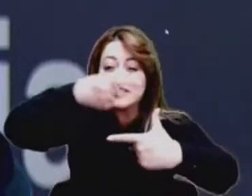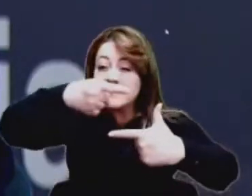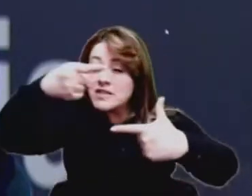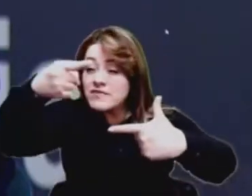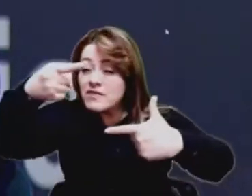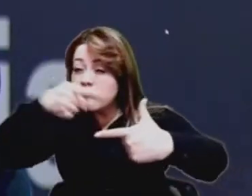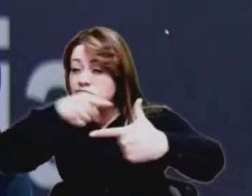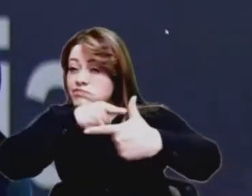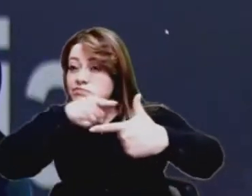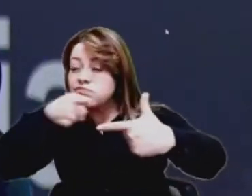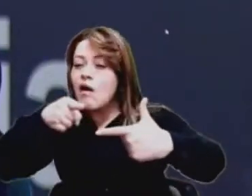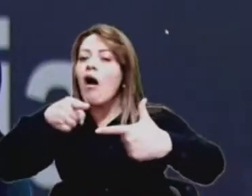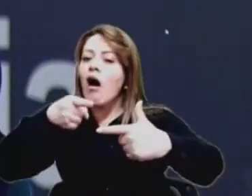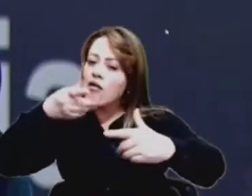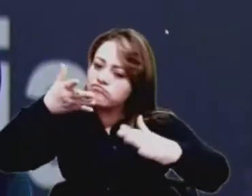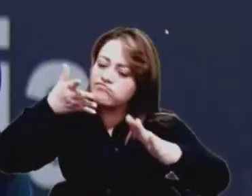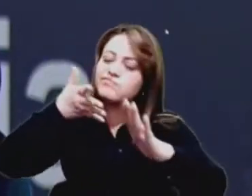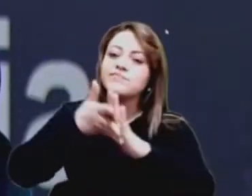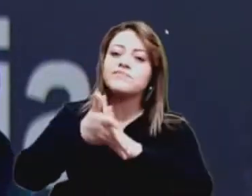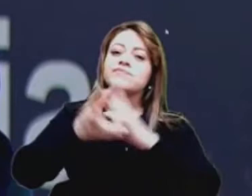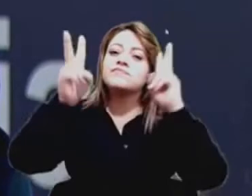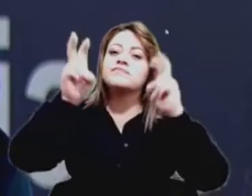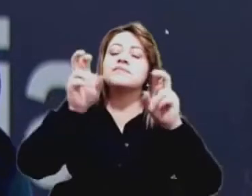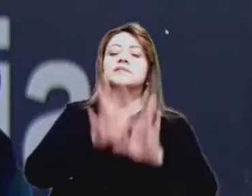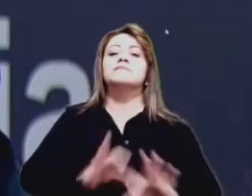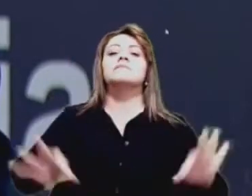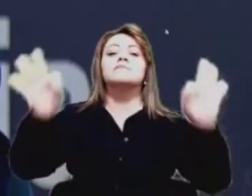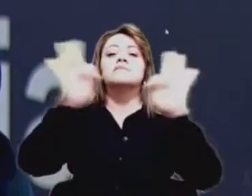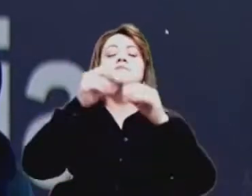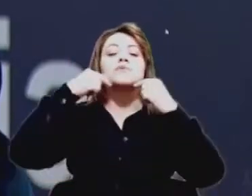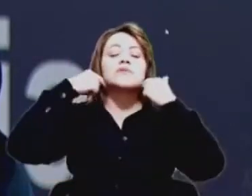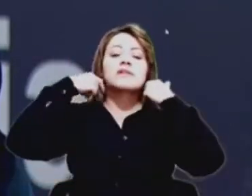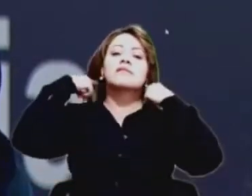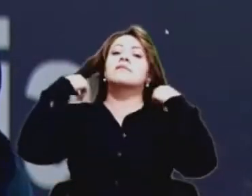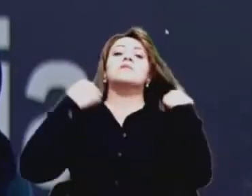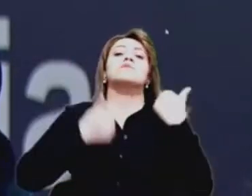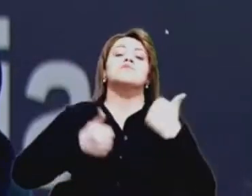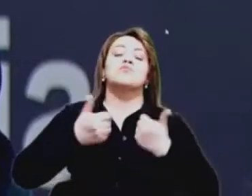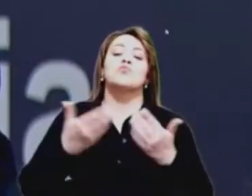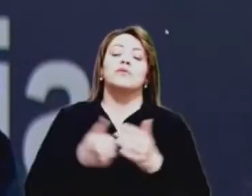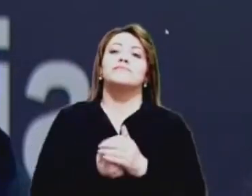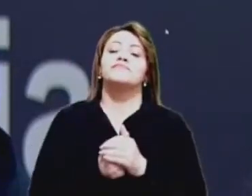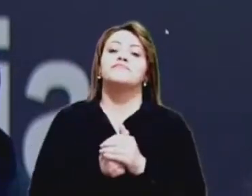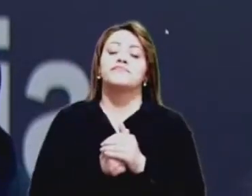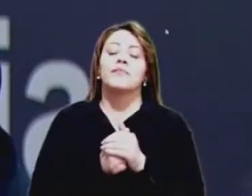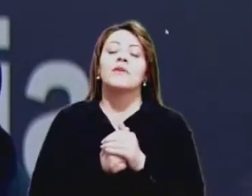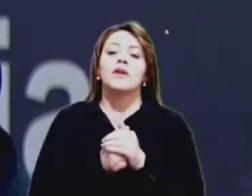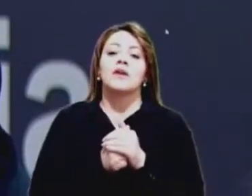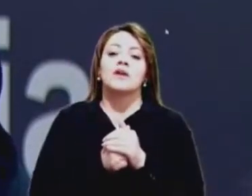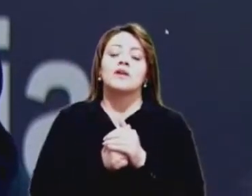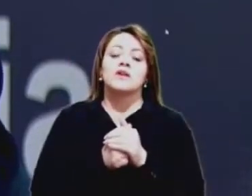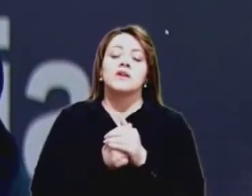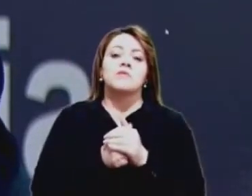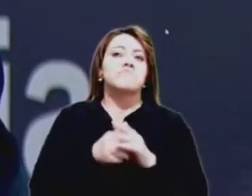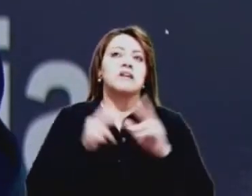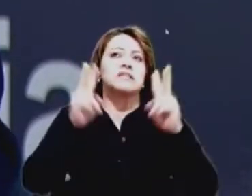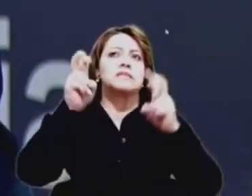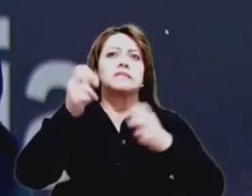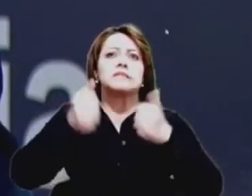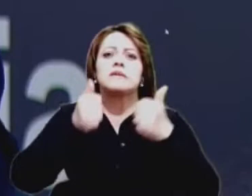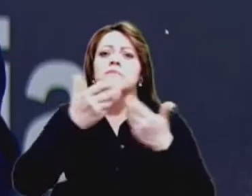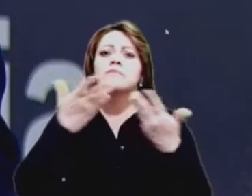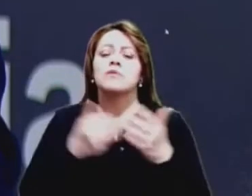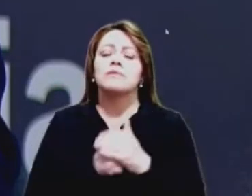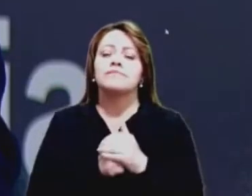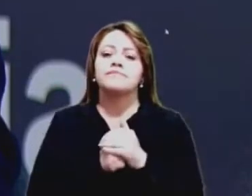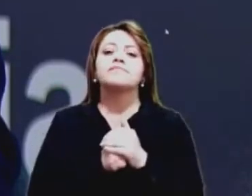un tema que es muy importante en la agencia y que se relaciona mucho con el objeto de este conversatorio nosotros